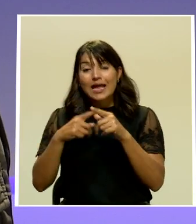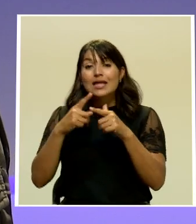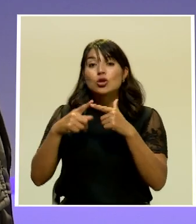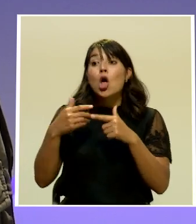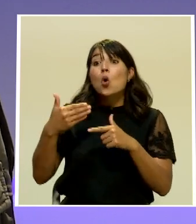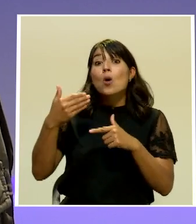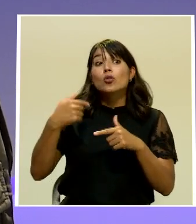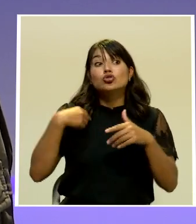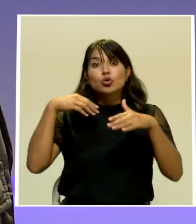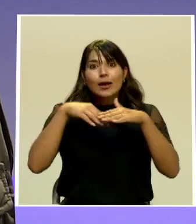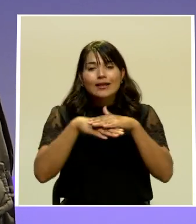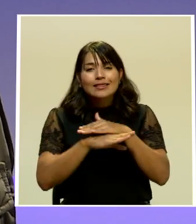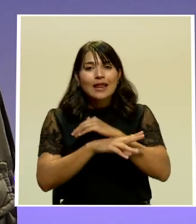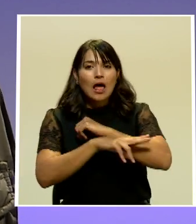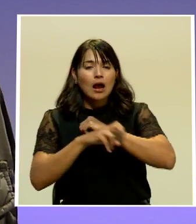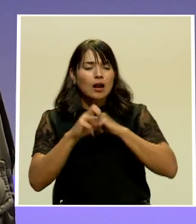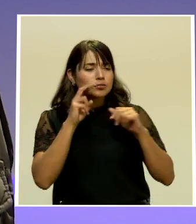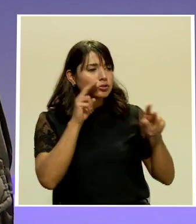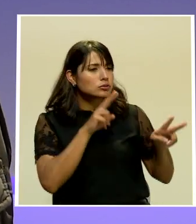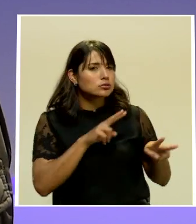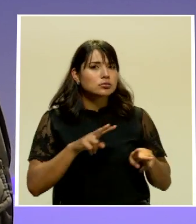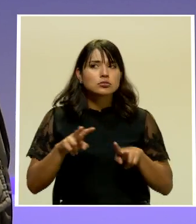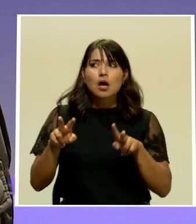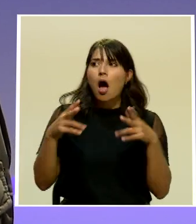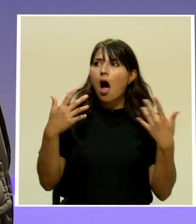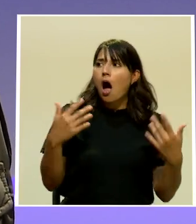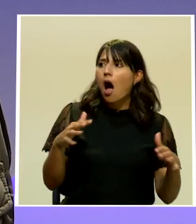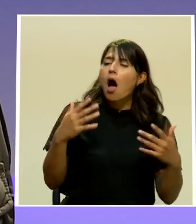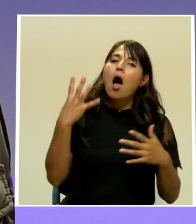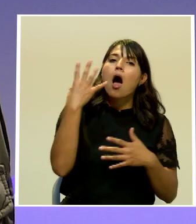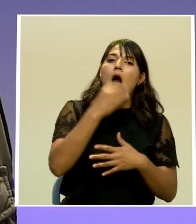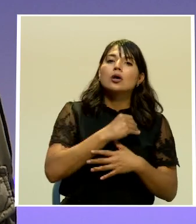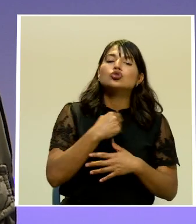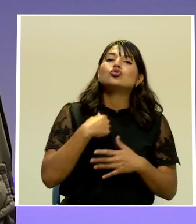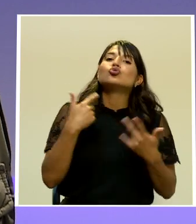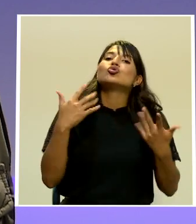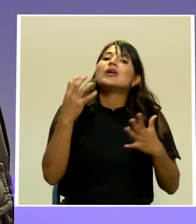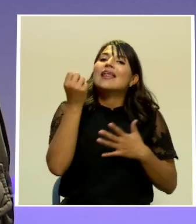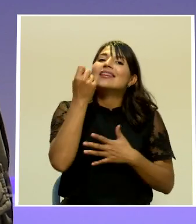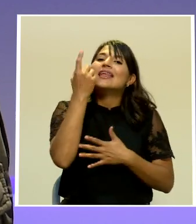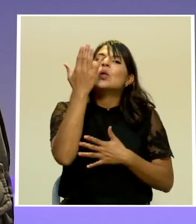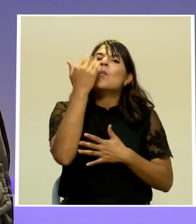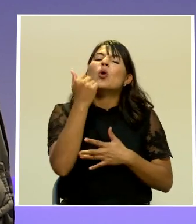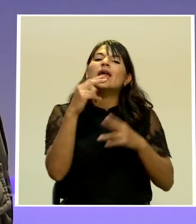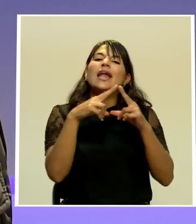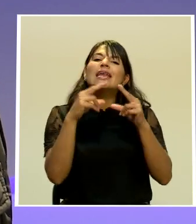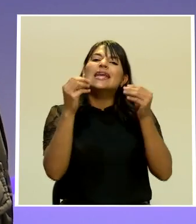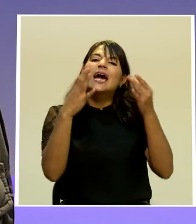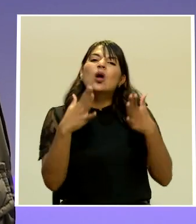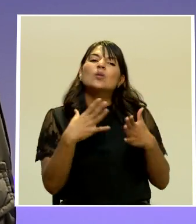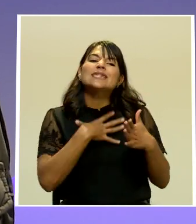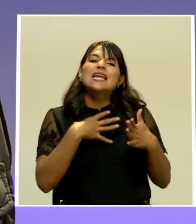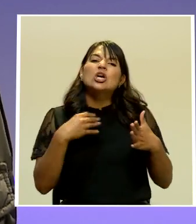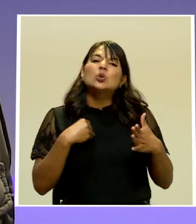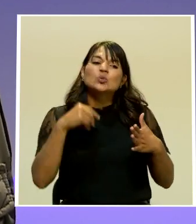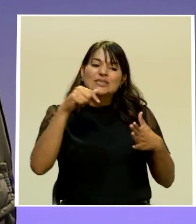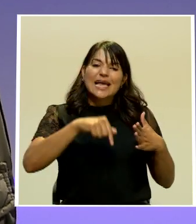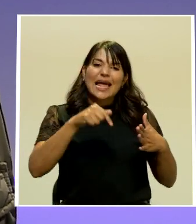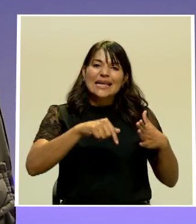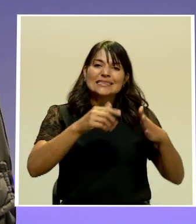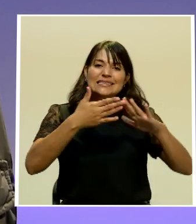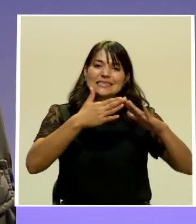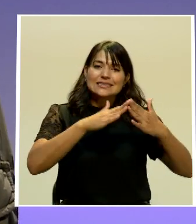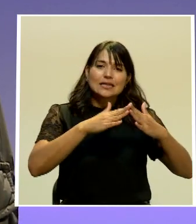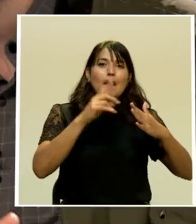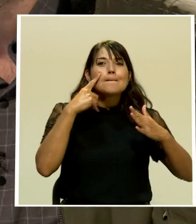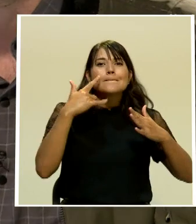su barrio, yo me fasciné porque yo dije, claro, ya entiendo por qué es que les encanta a los nicaragüenses este barrio, porque aquí hay de todo. Hay como un pequeño